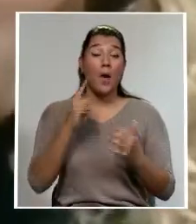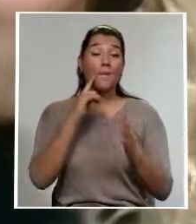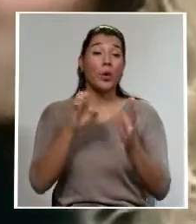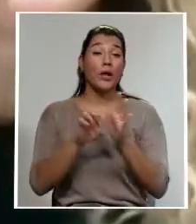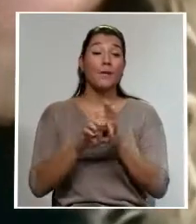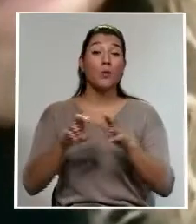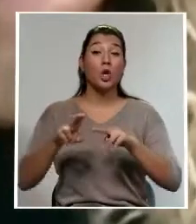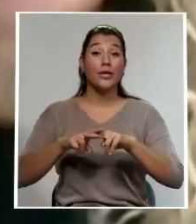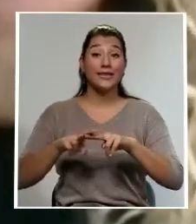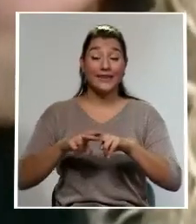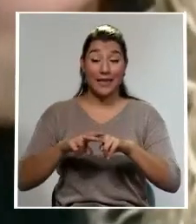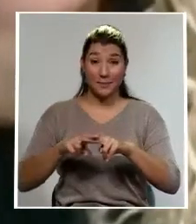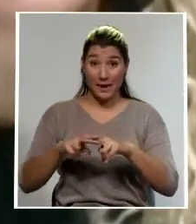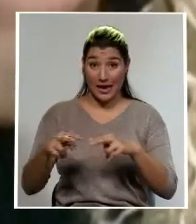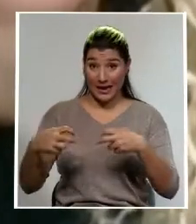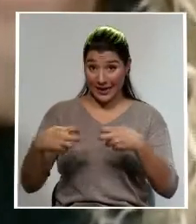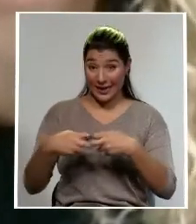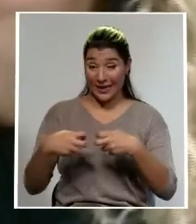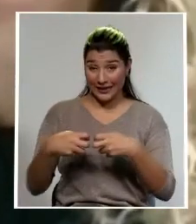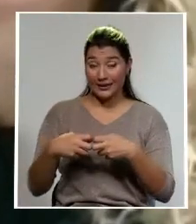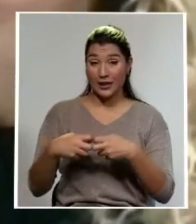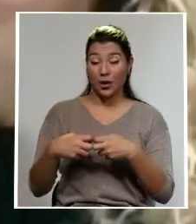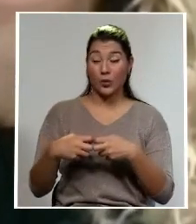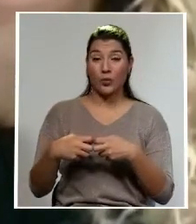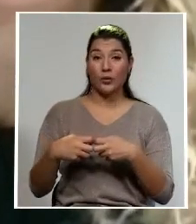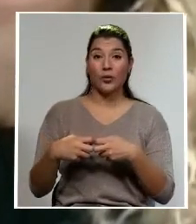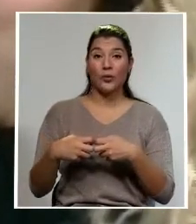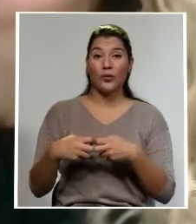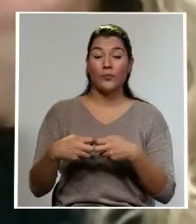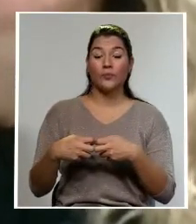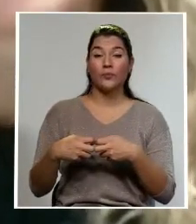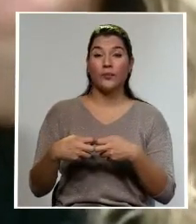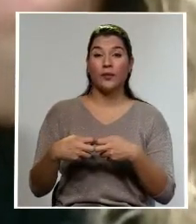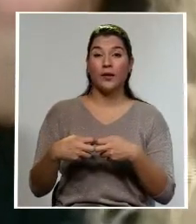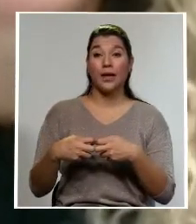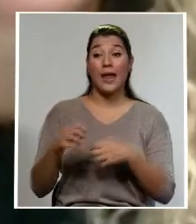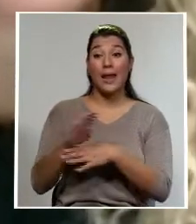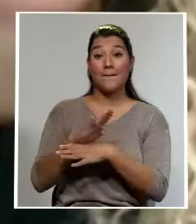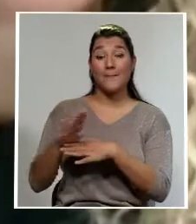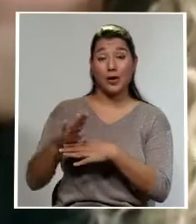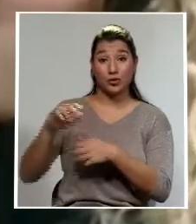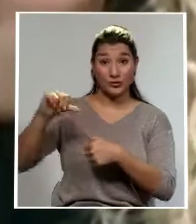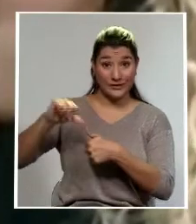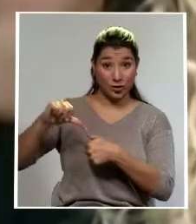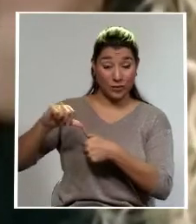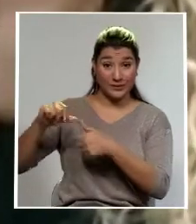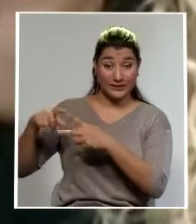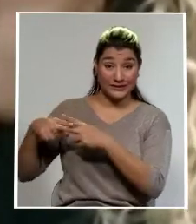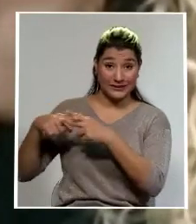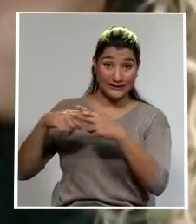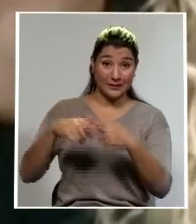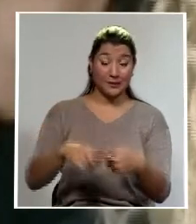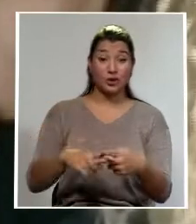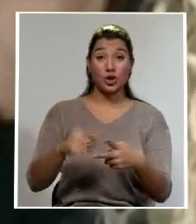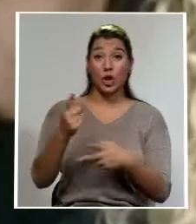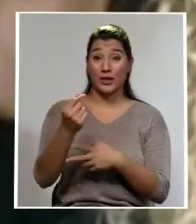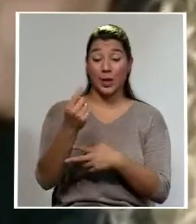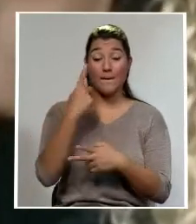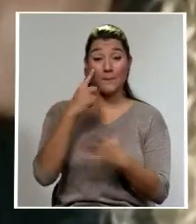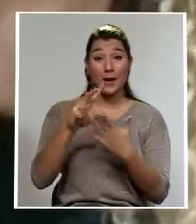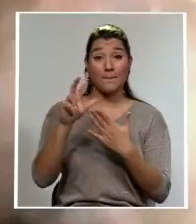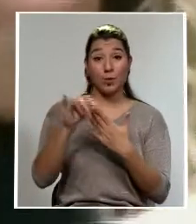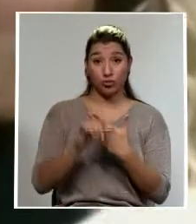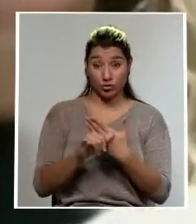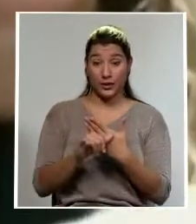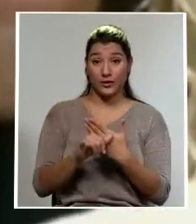el financiamiento, incluso a nivel del Banco Centroamericano, había un ente que iba